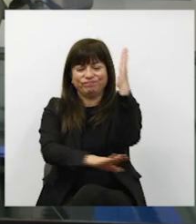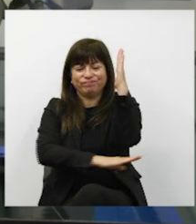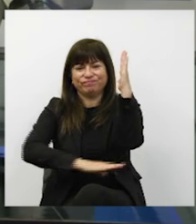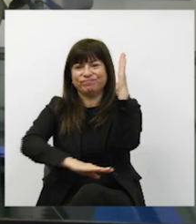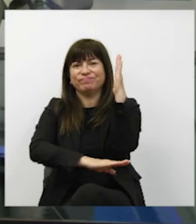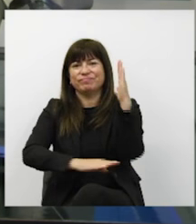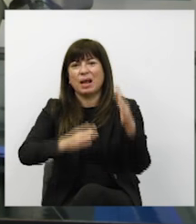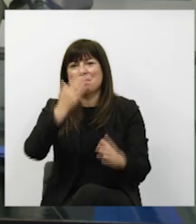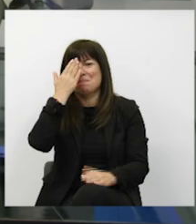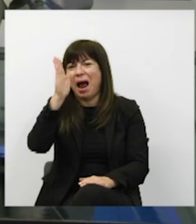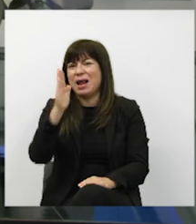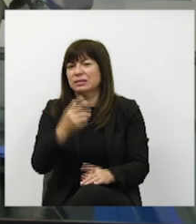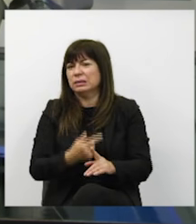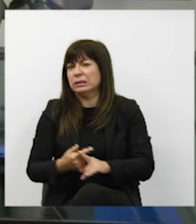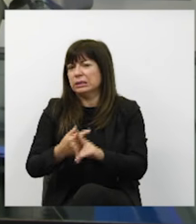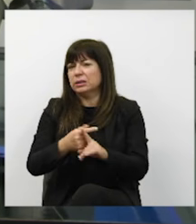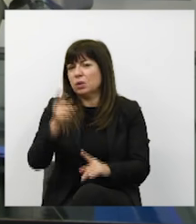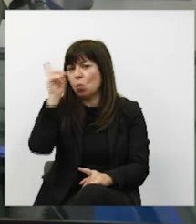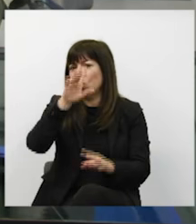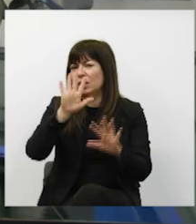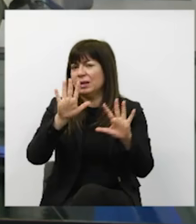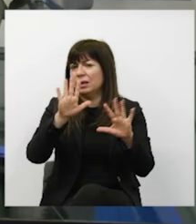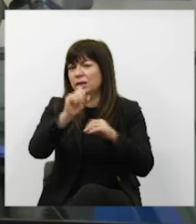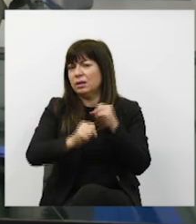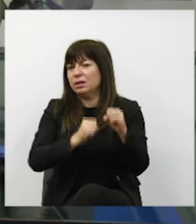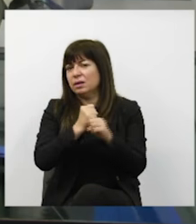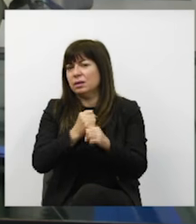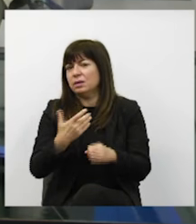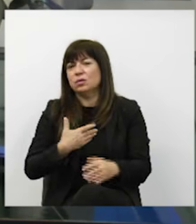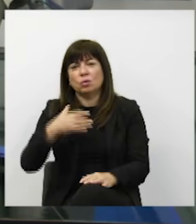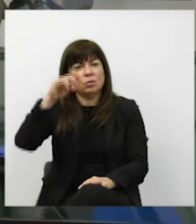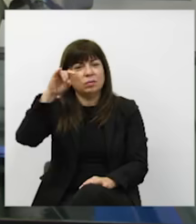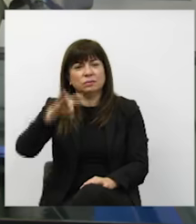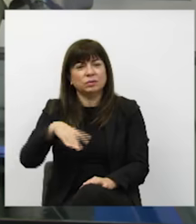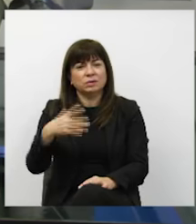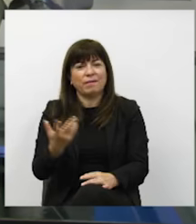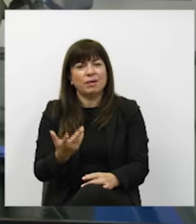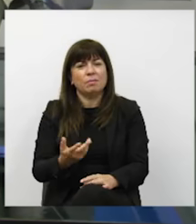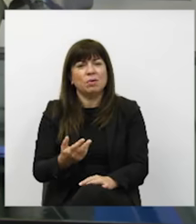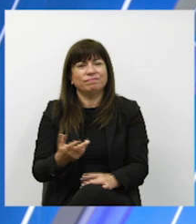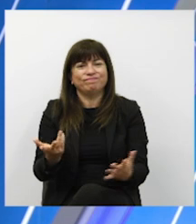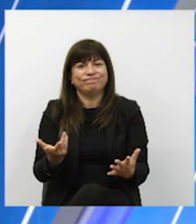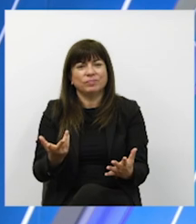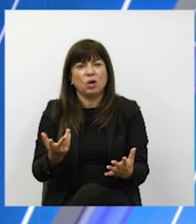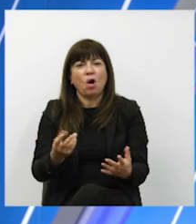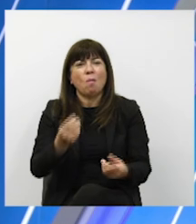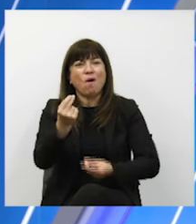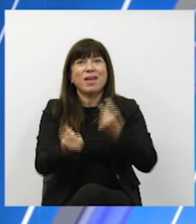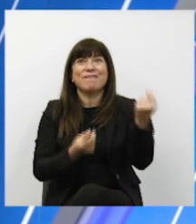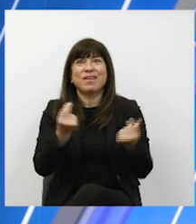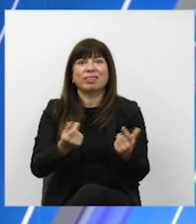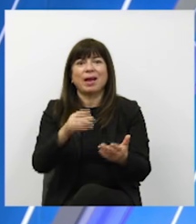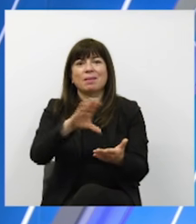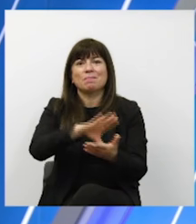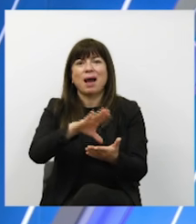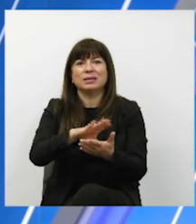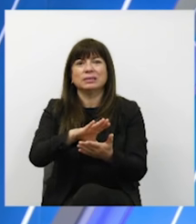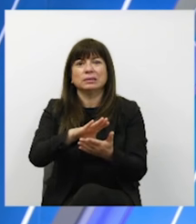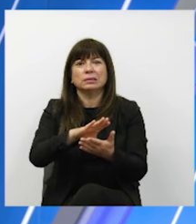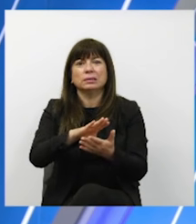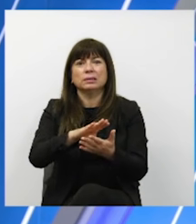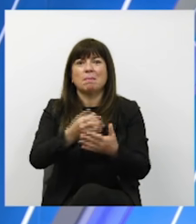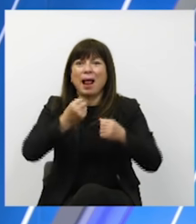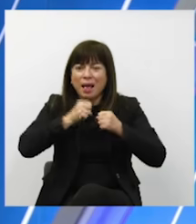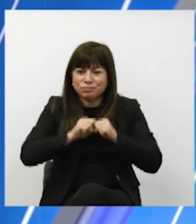malestar social, que estos últimos 10 años realmente no nos hemos sabido reinventar como país, para poder subirnos a esta cuarta ola y